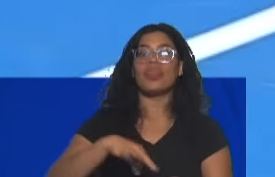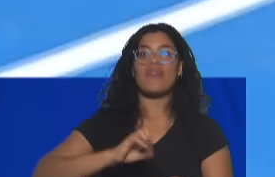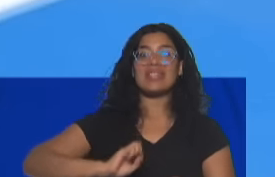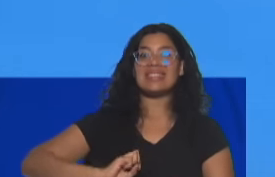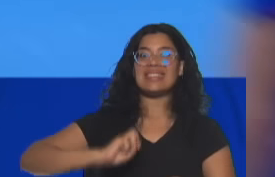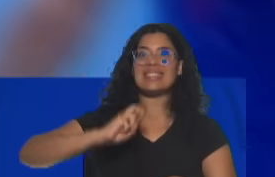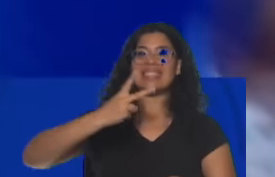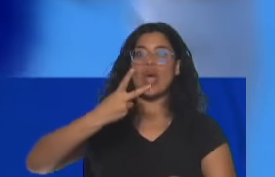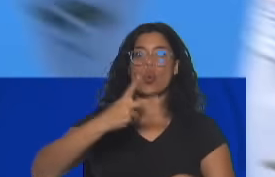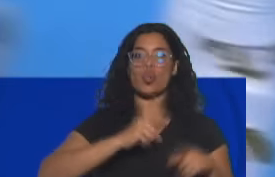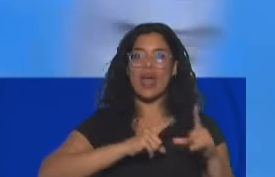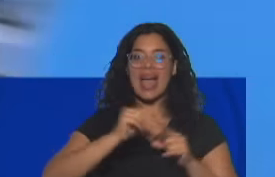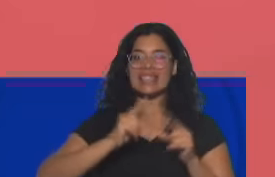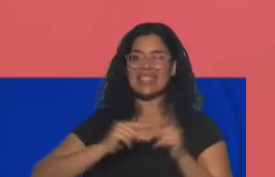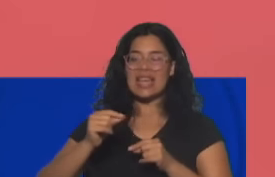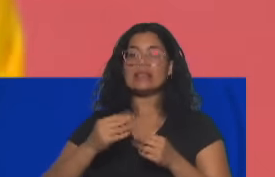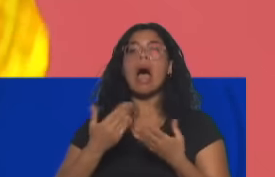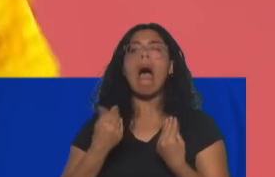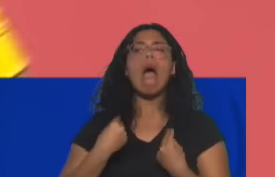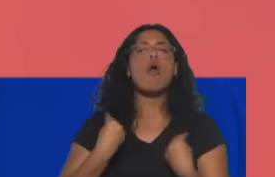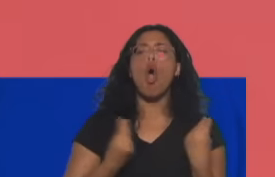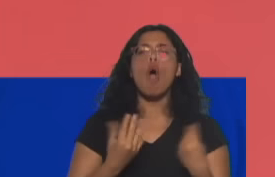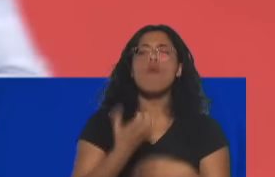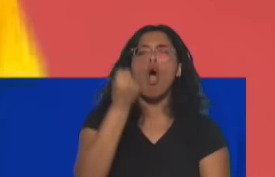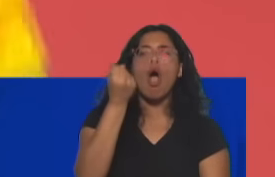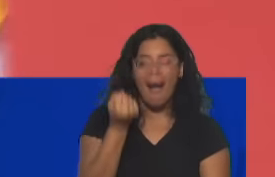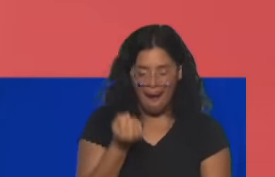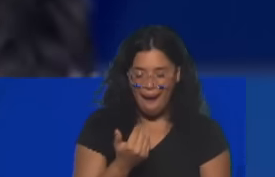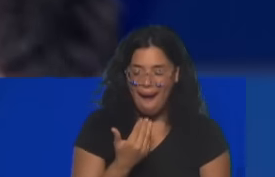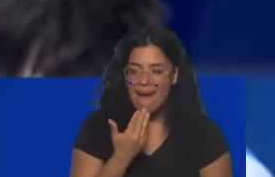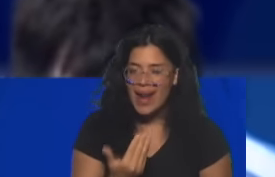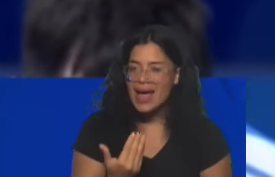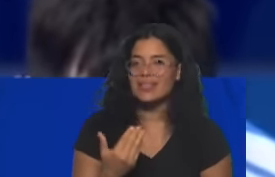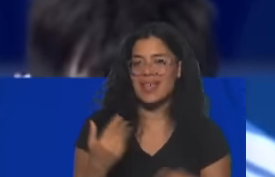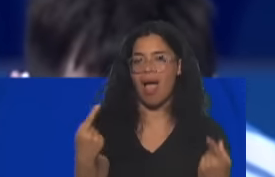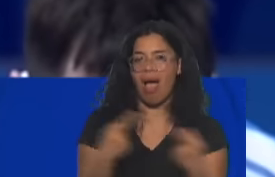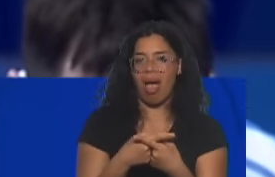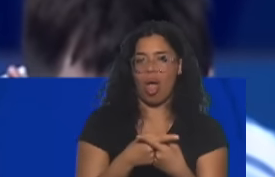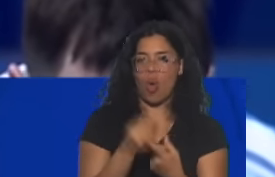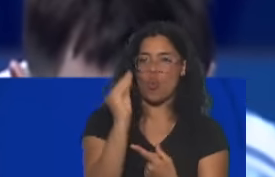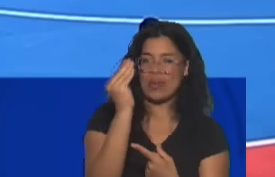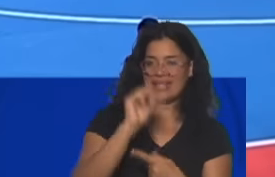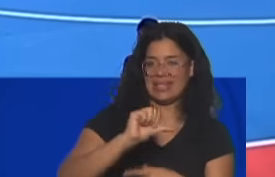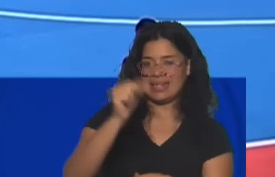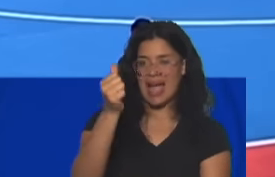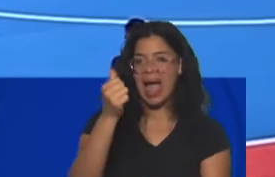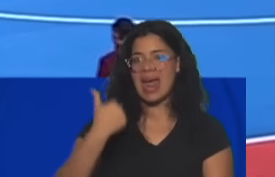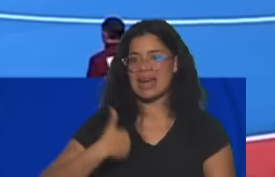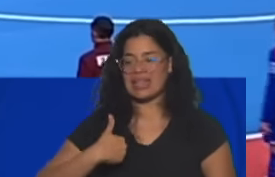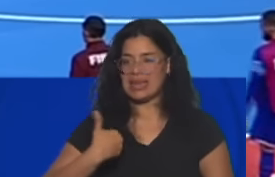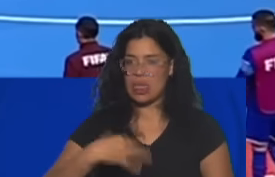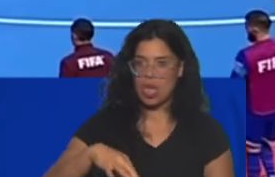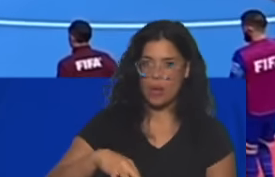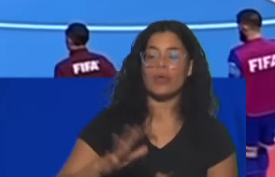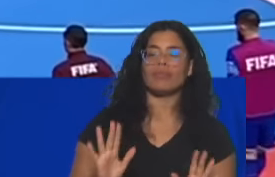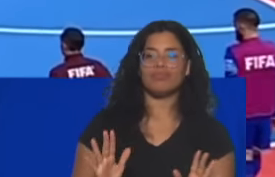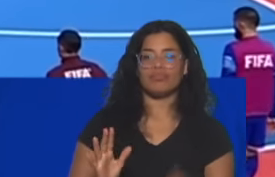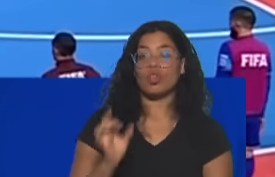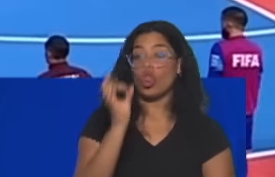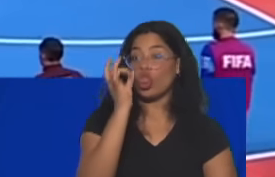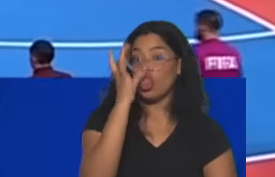estrella contra Brasil este domingo a partir de las 12 en el estadio